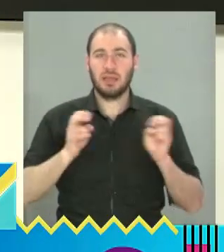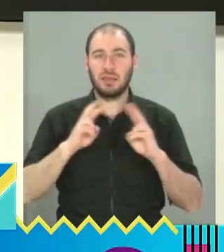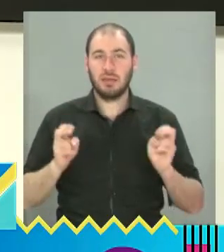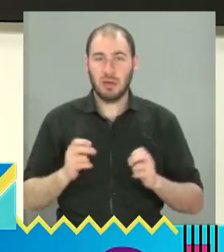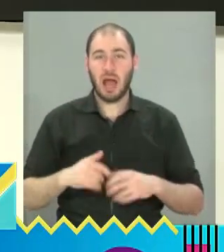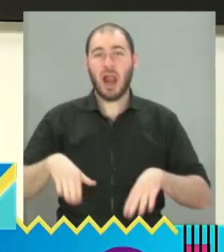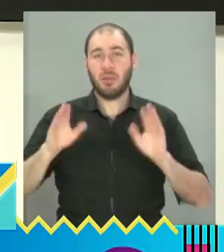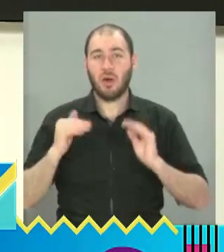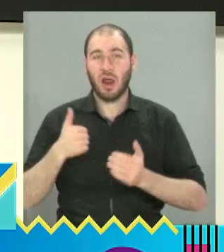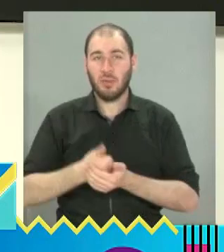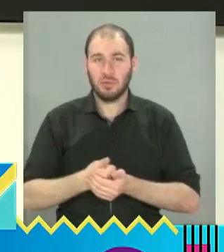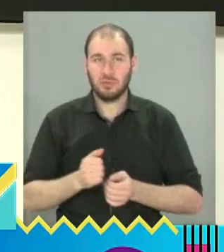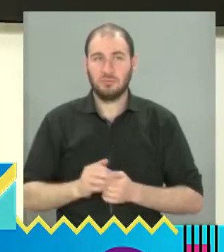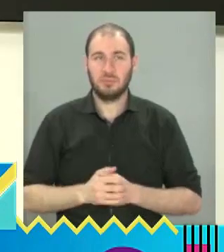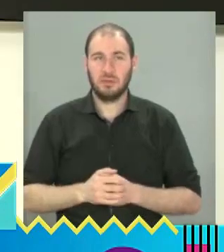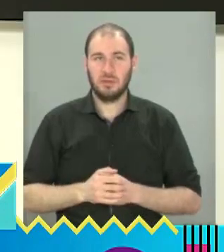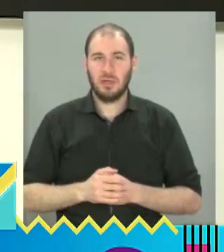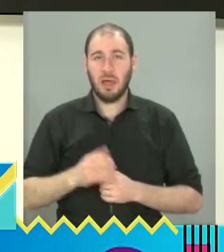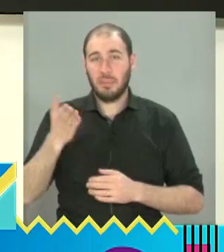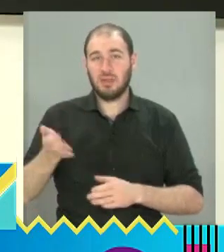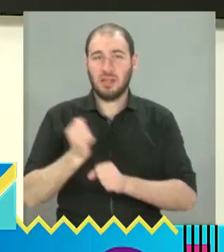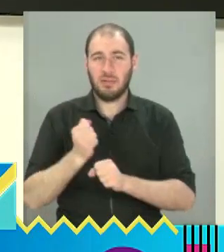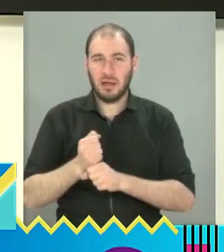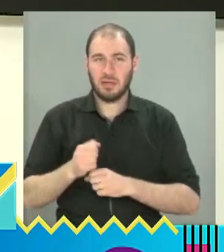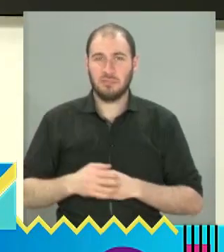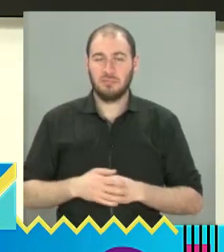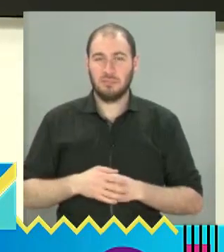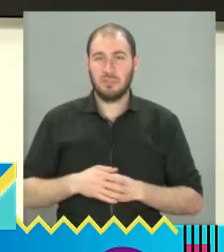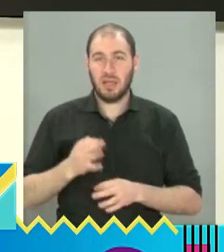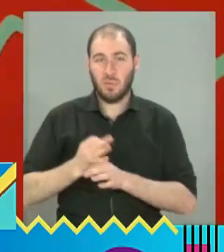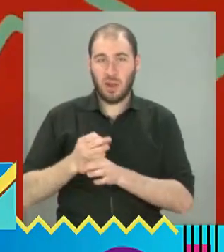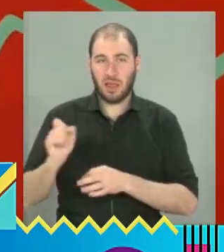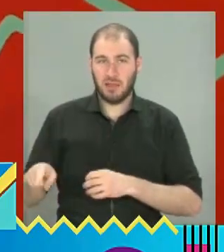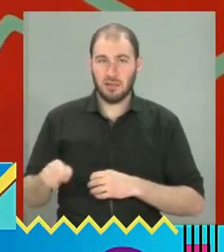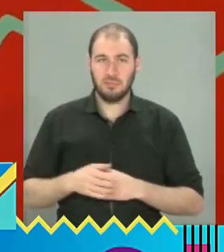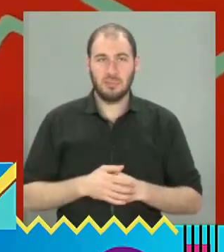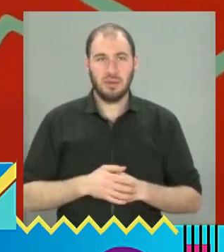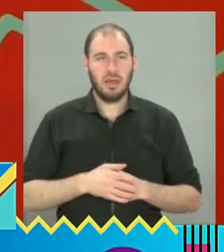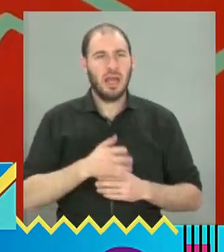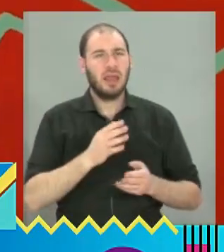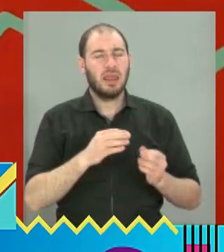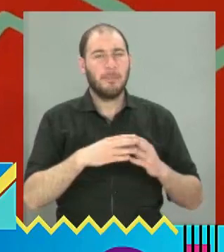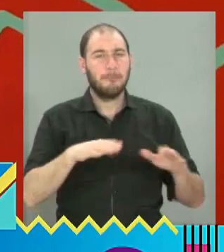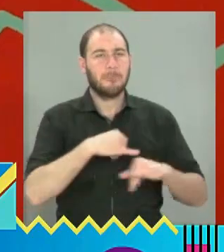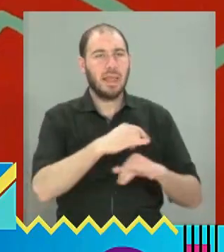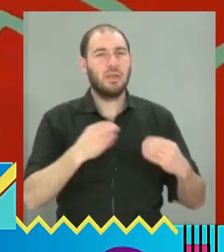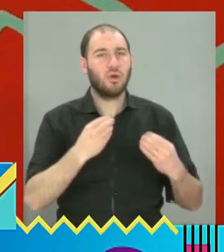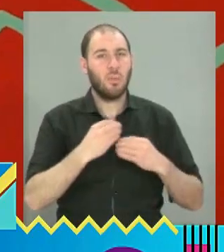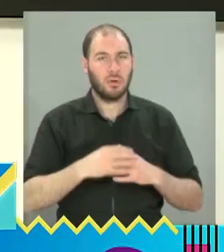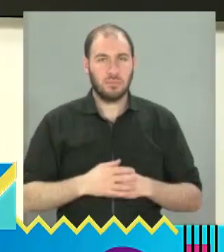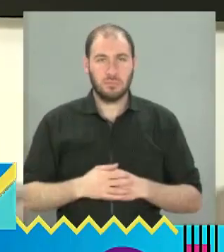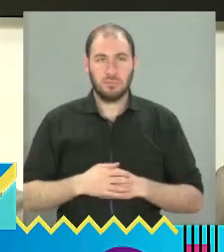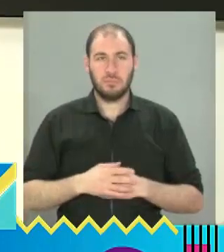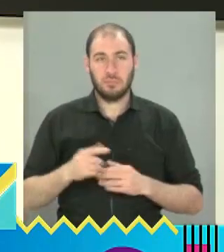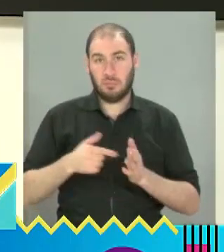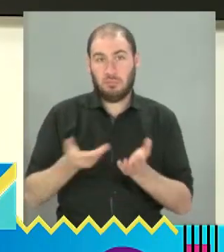un posible abuso de un empleado, digamos, del colegio. ¿Y el tratamiento del medio cómo fue en ese momento?